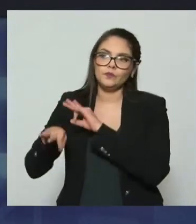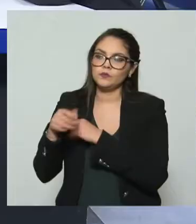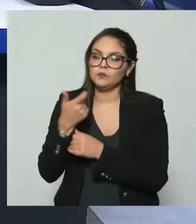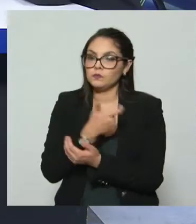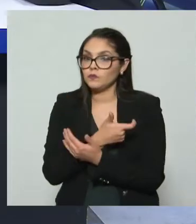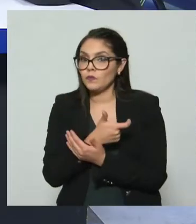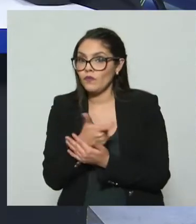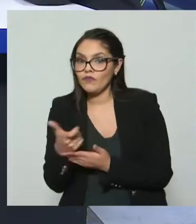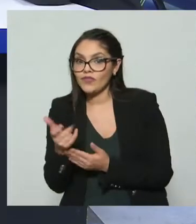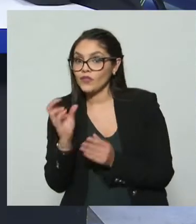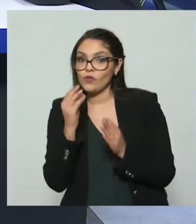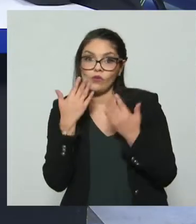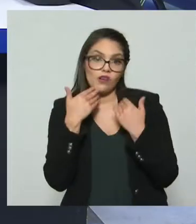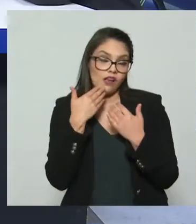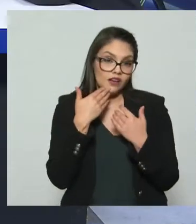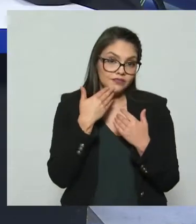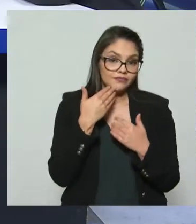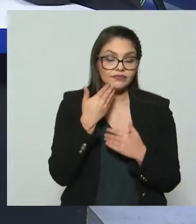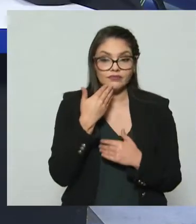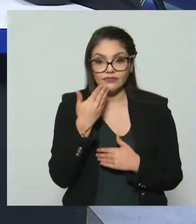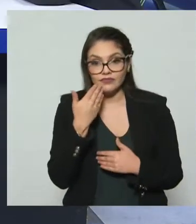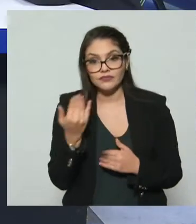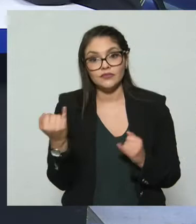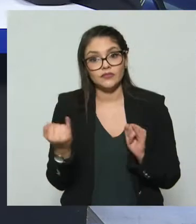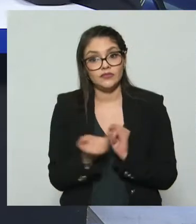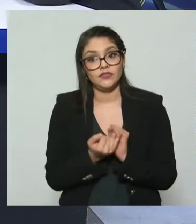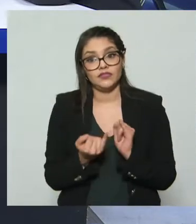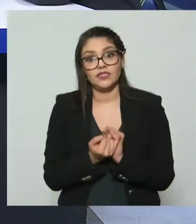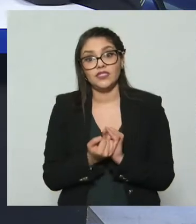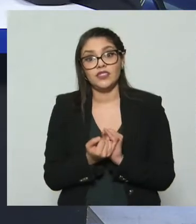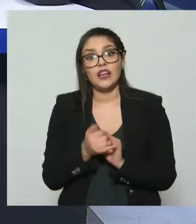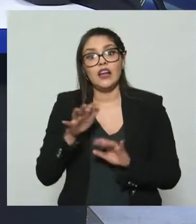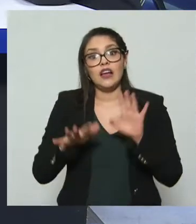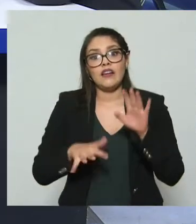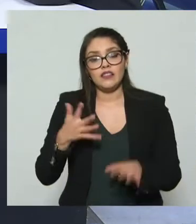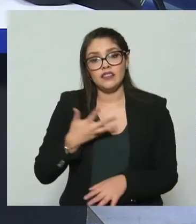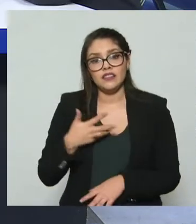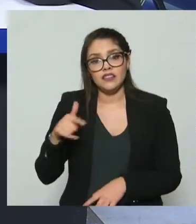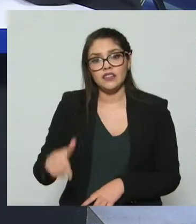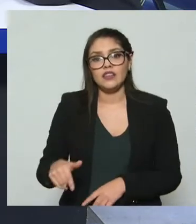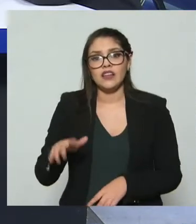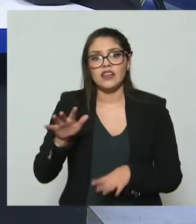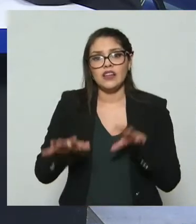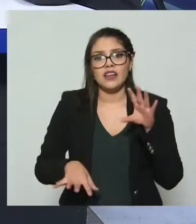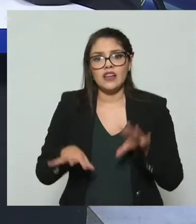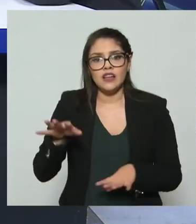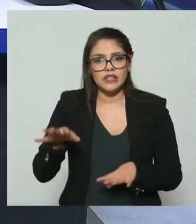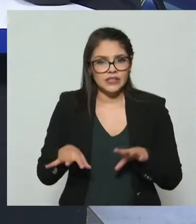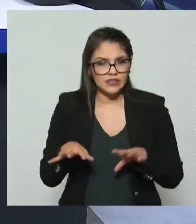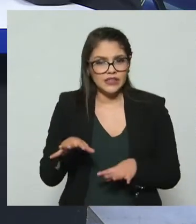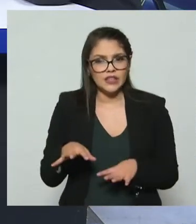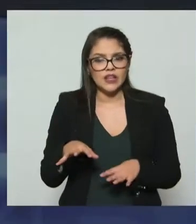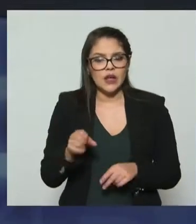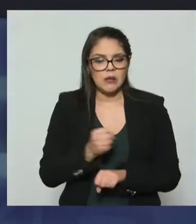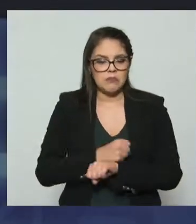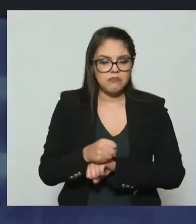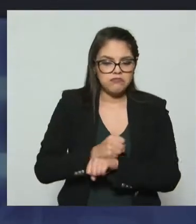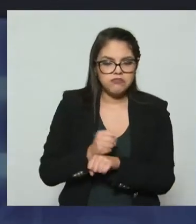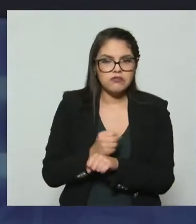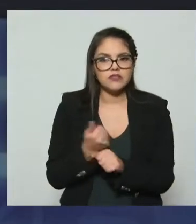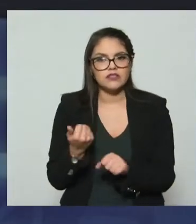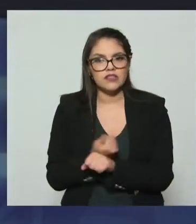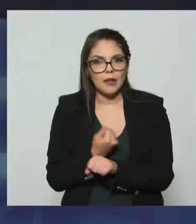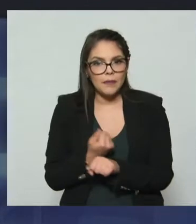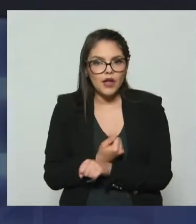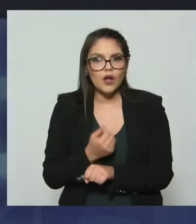ellos, y es un tema también muy pendiente para la Ciudad de México, porque en ellos encontramos desde el organillero, el bolero, hasta